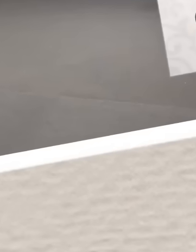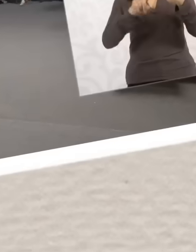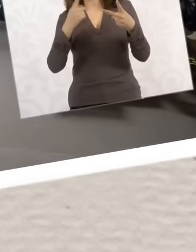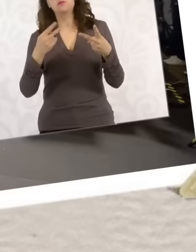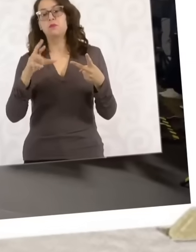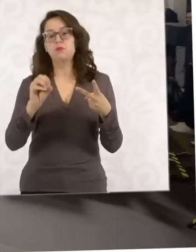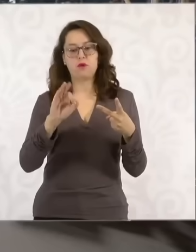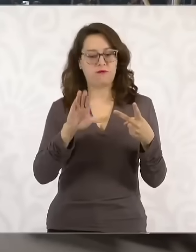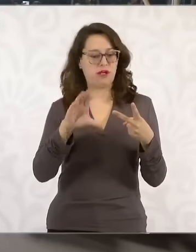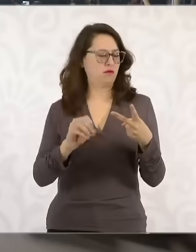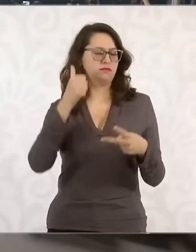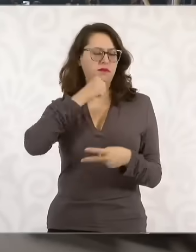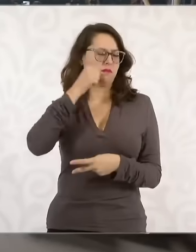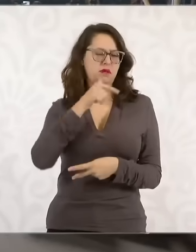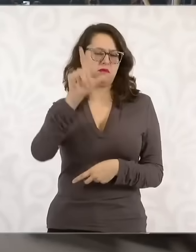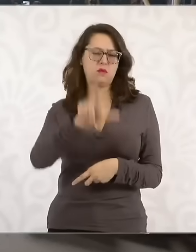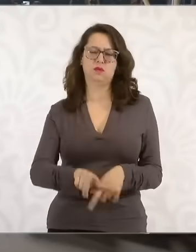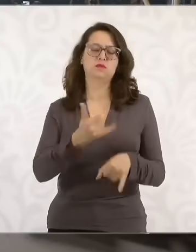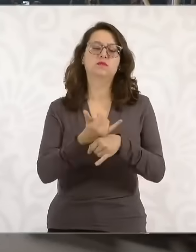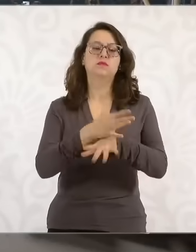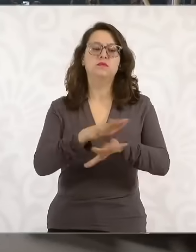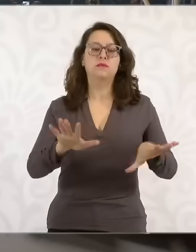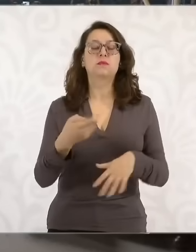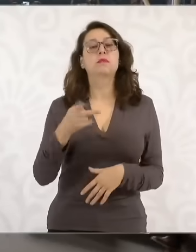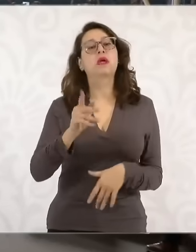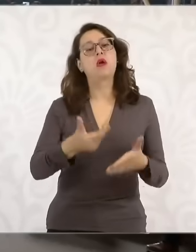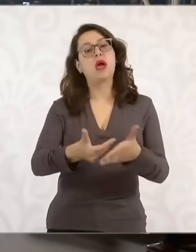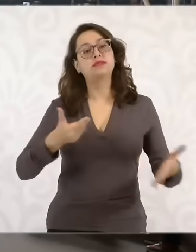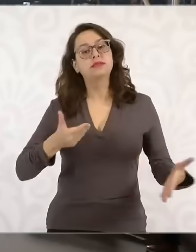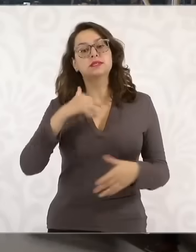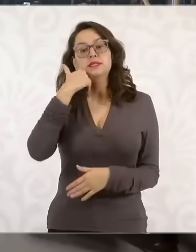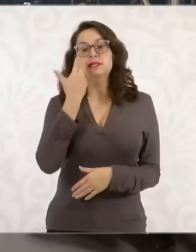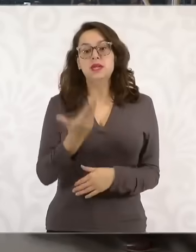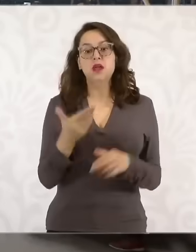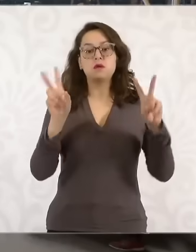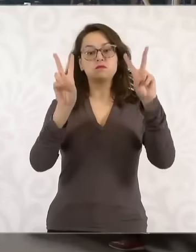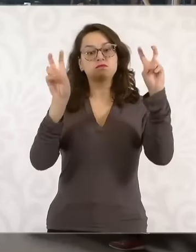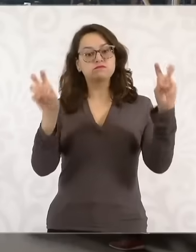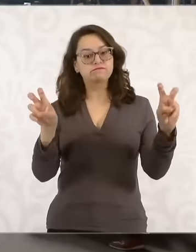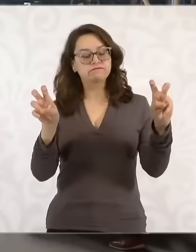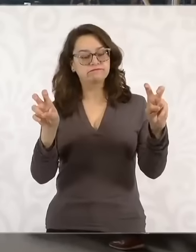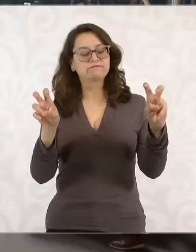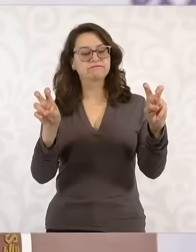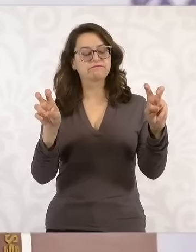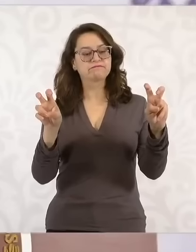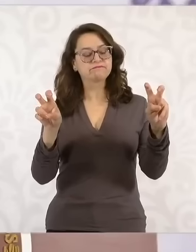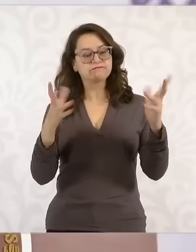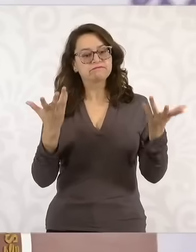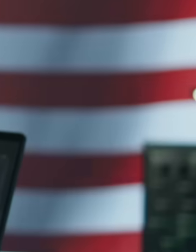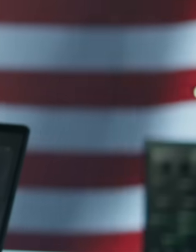Pero antes de eso quisiera leer un posicionamiento con relación a